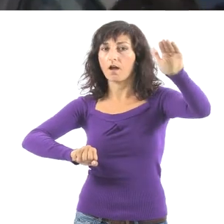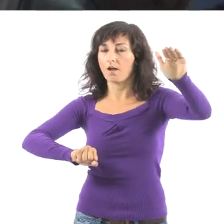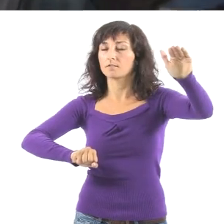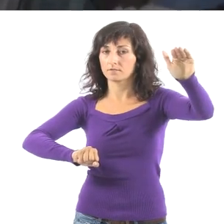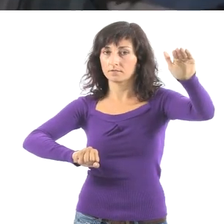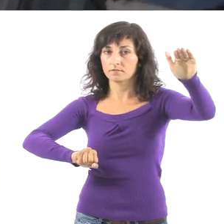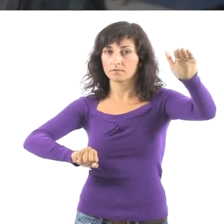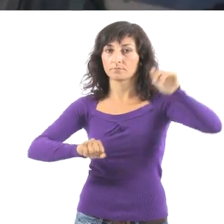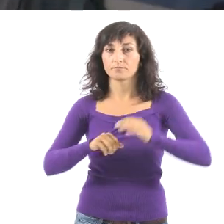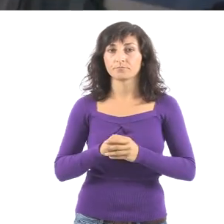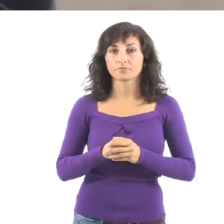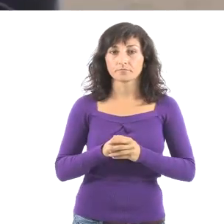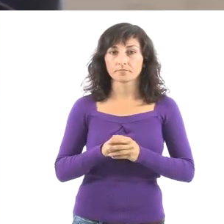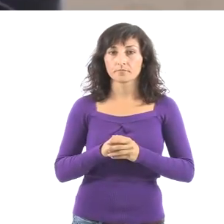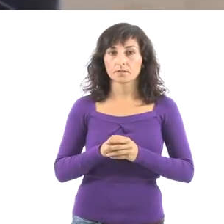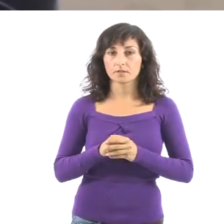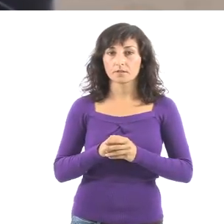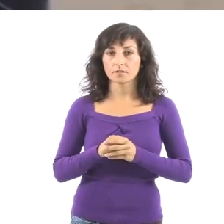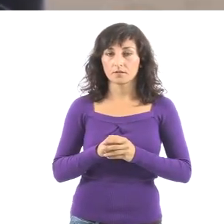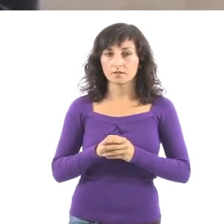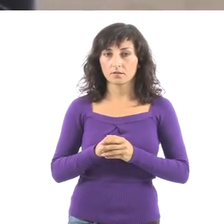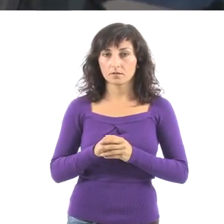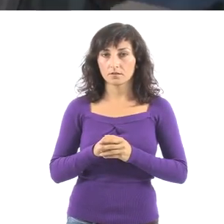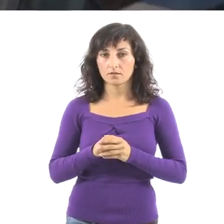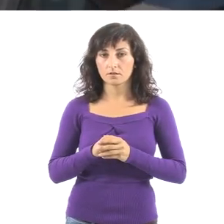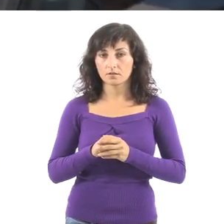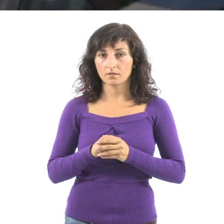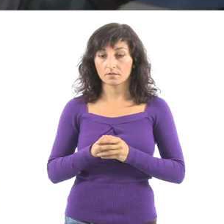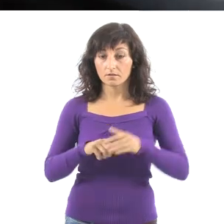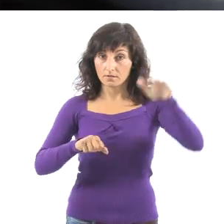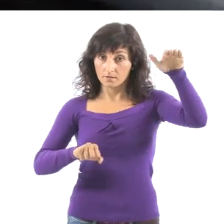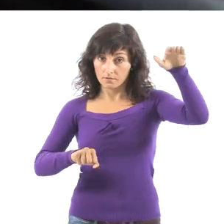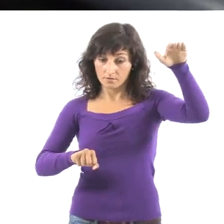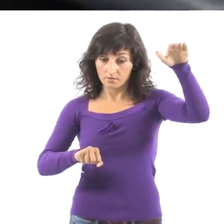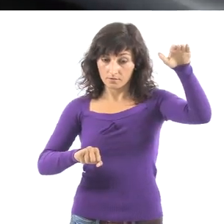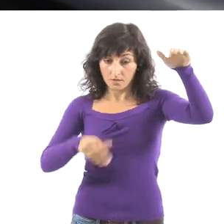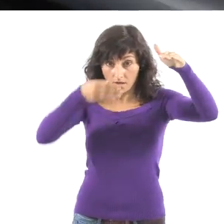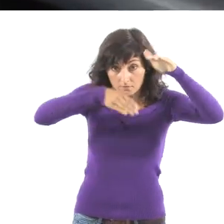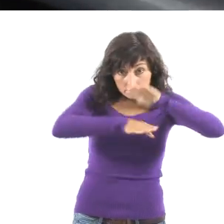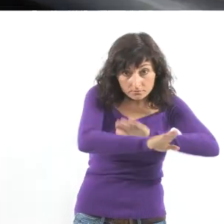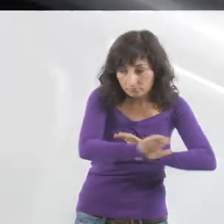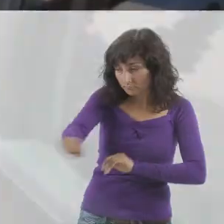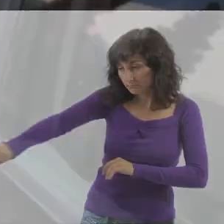del dintel de la puerta. En ese momento se introduce en dicho vehículo y cierra tras de sí.